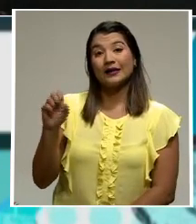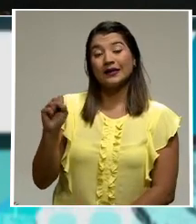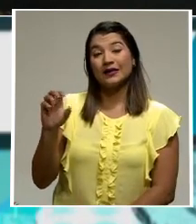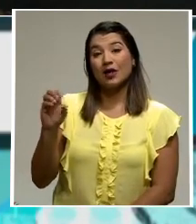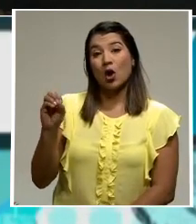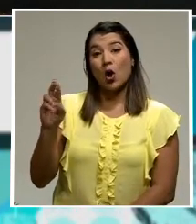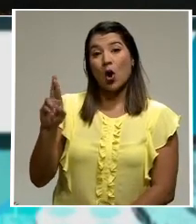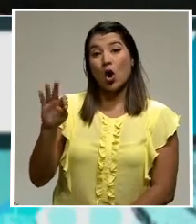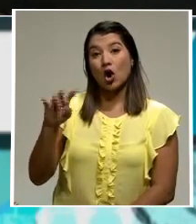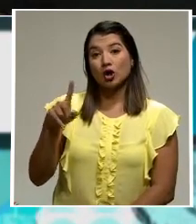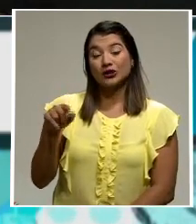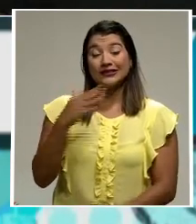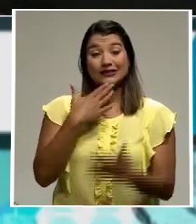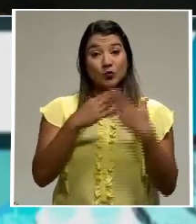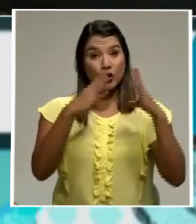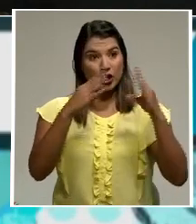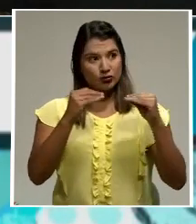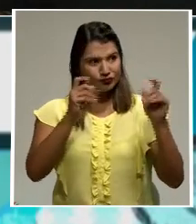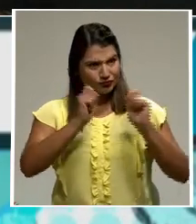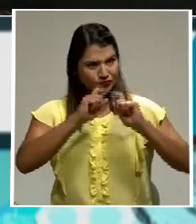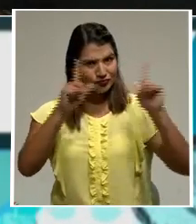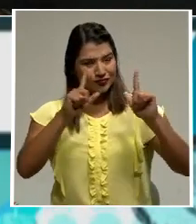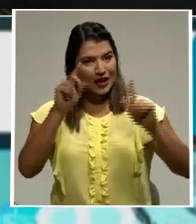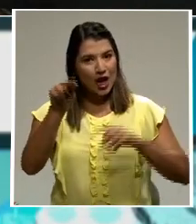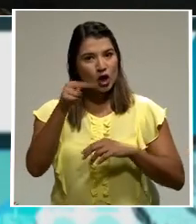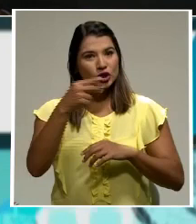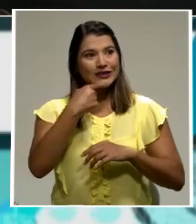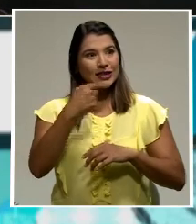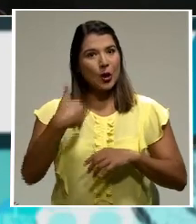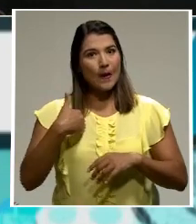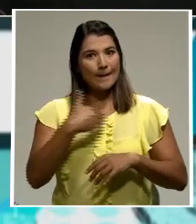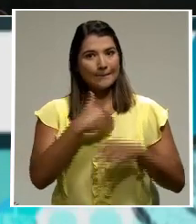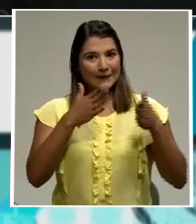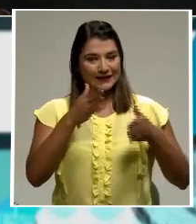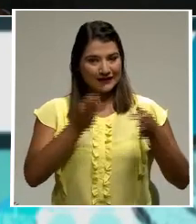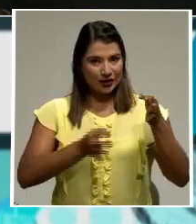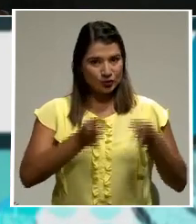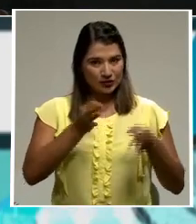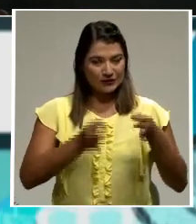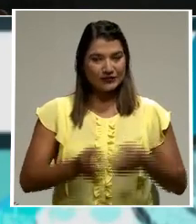anunciada esta tarde por la ministra de Justicia.